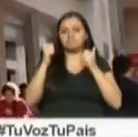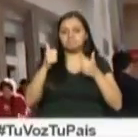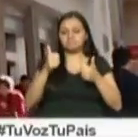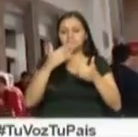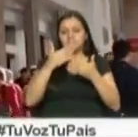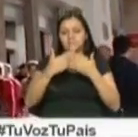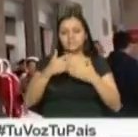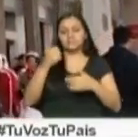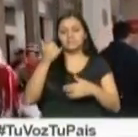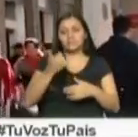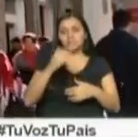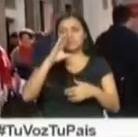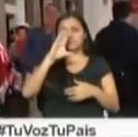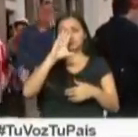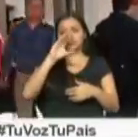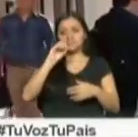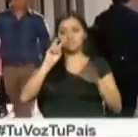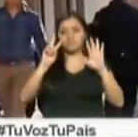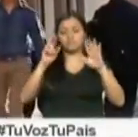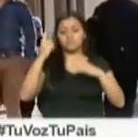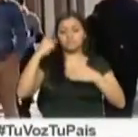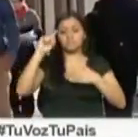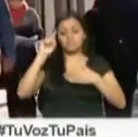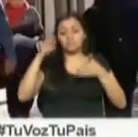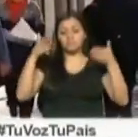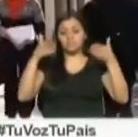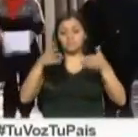de 507 millones de dólares a favor de